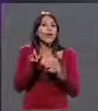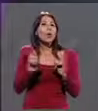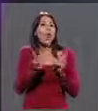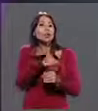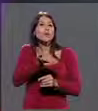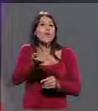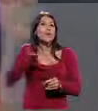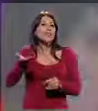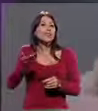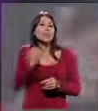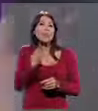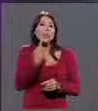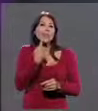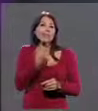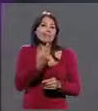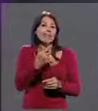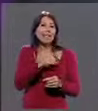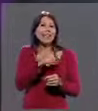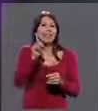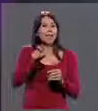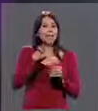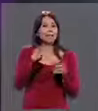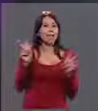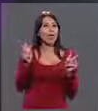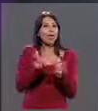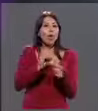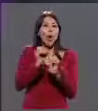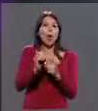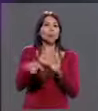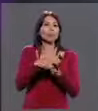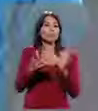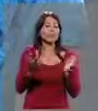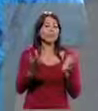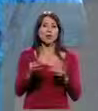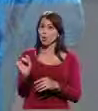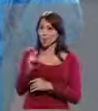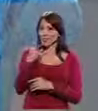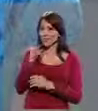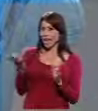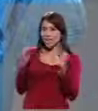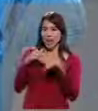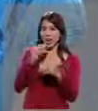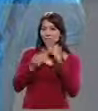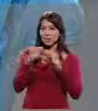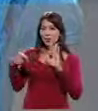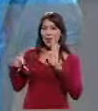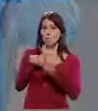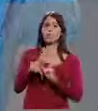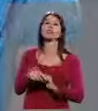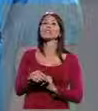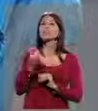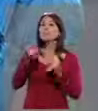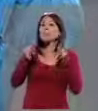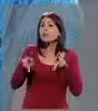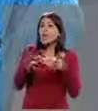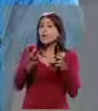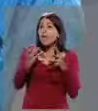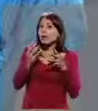que cuesta más convencerlos de dejar de consumir o de consumir menos bueno como le decía no hay alimentos prohibidos si quiere